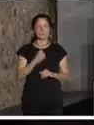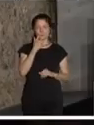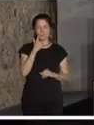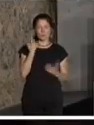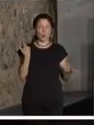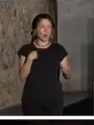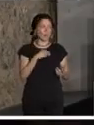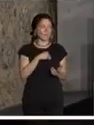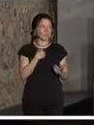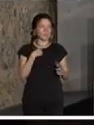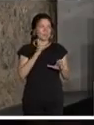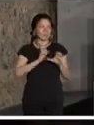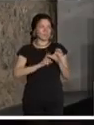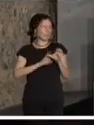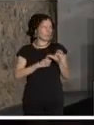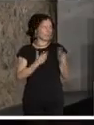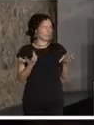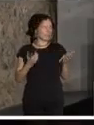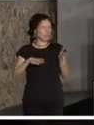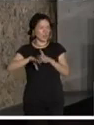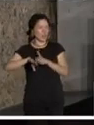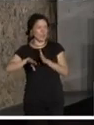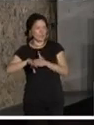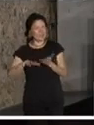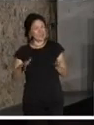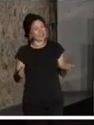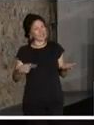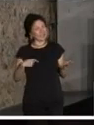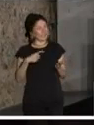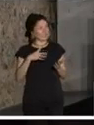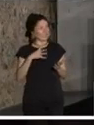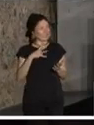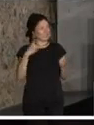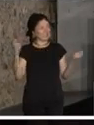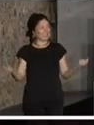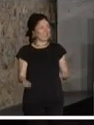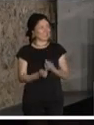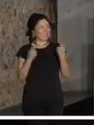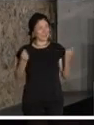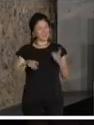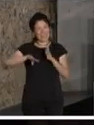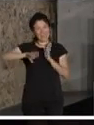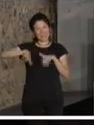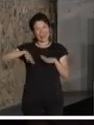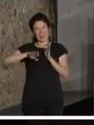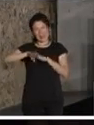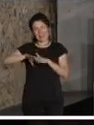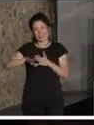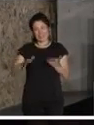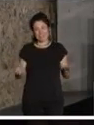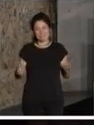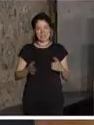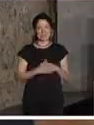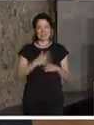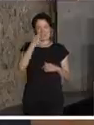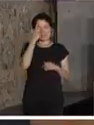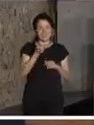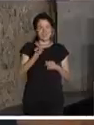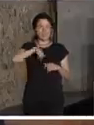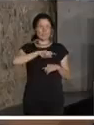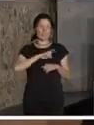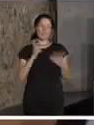lo que es una pena Es que extremeño se nos haya hecho de derechas en esta en esta campaña pero creo que hemos sabido